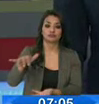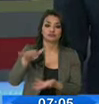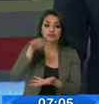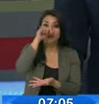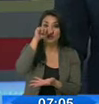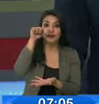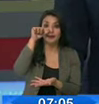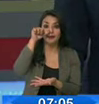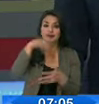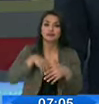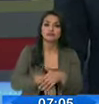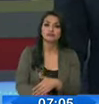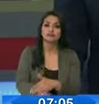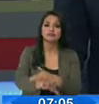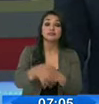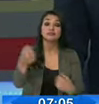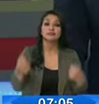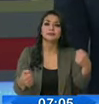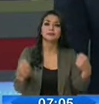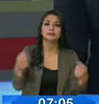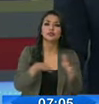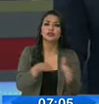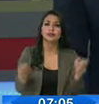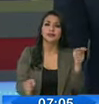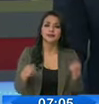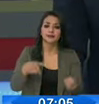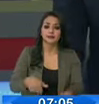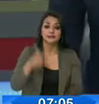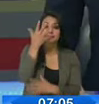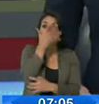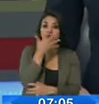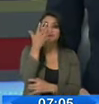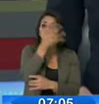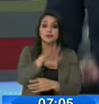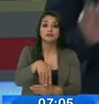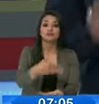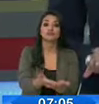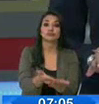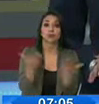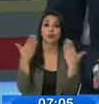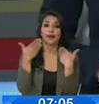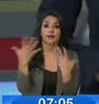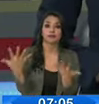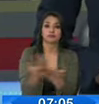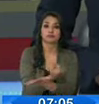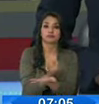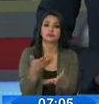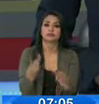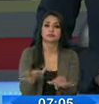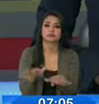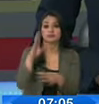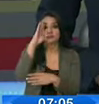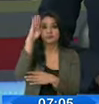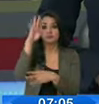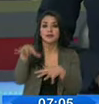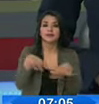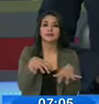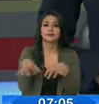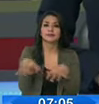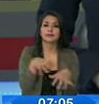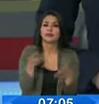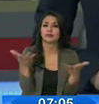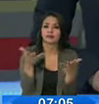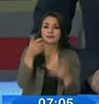encontrados encaletados en una camioneta que se desplazaba de Esmeraldas a Guayaquil. El decomiso se dio en un operativo realizado en Santo Domingo.